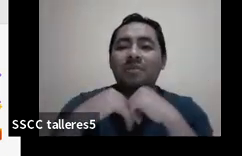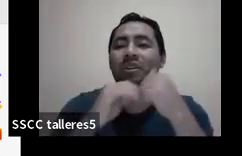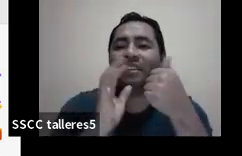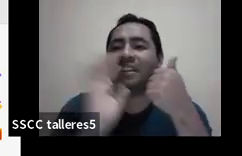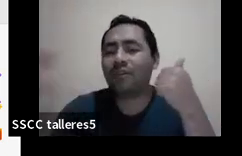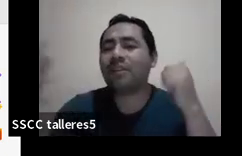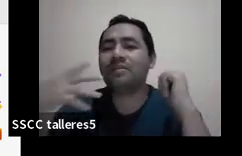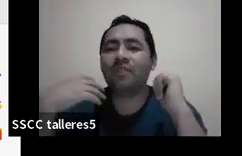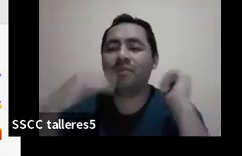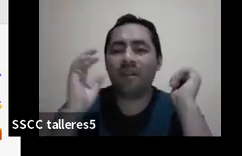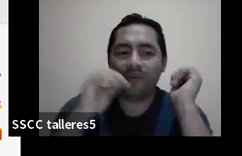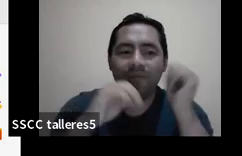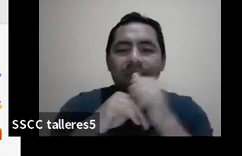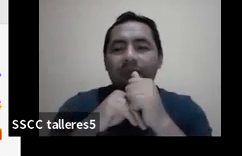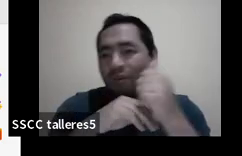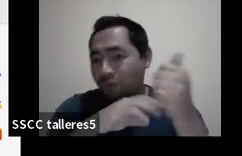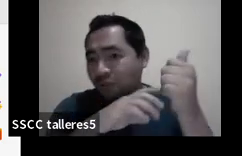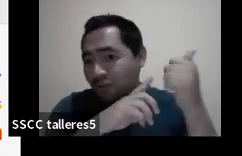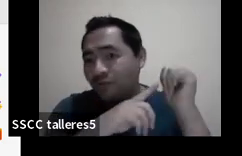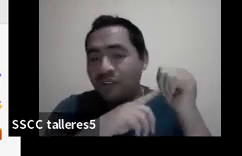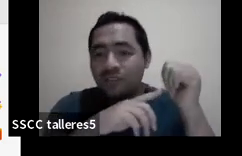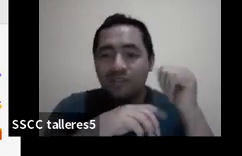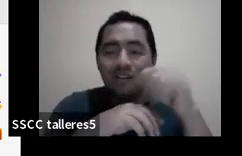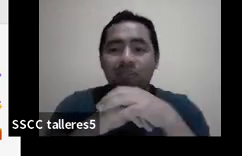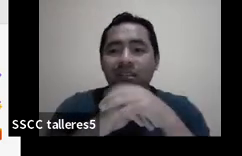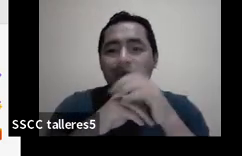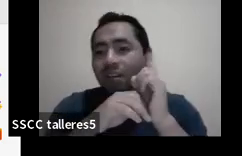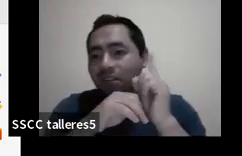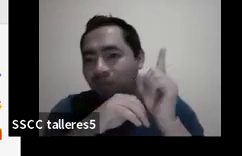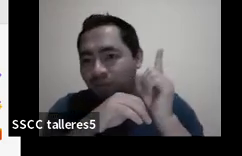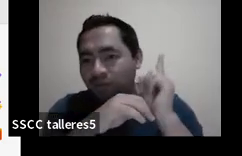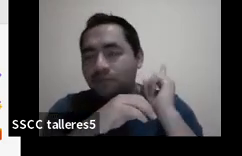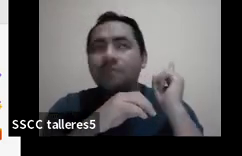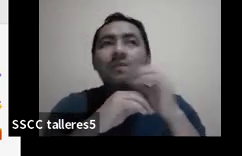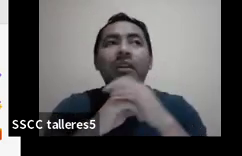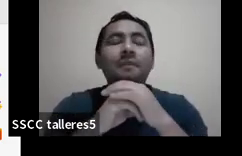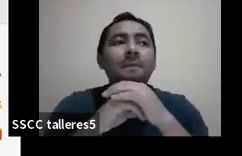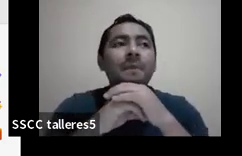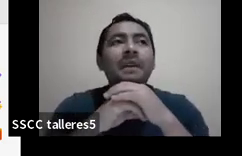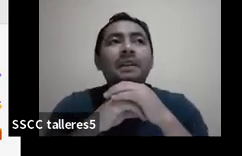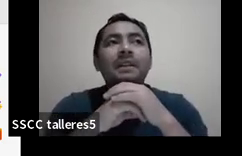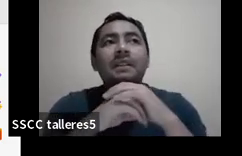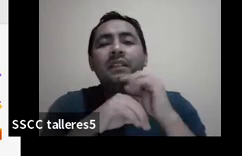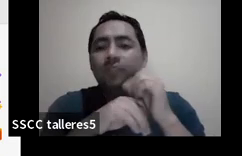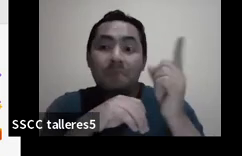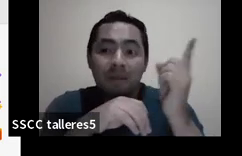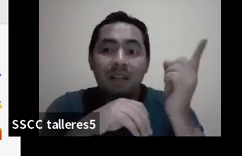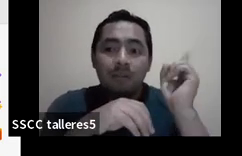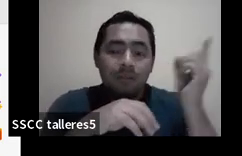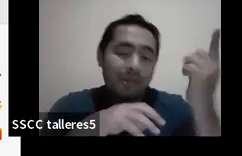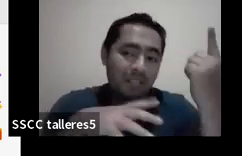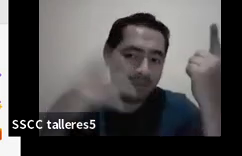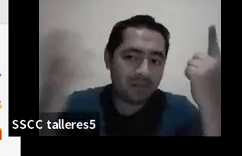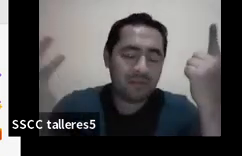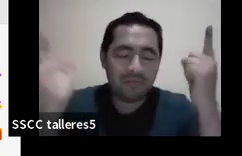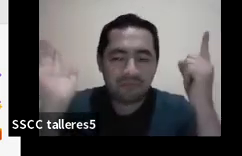que la universidad puede decir, ya te voy a recibir, no hay problema, ¿ya? Pero he escuchado algunos casos que la universidad no quieren recibir a sordos, ¿ya? No están preparadas